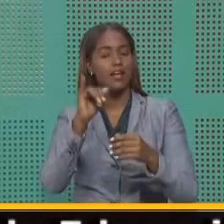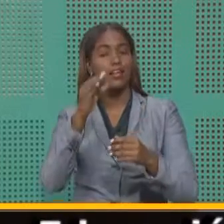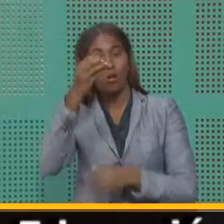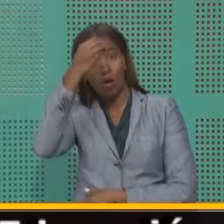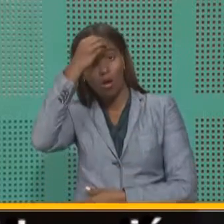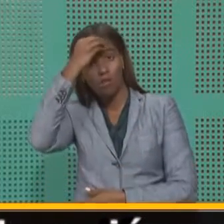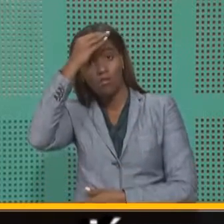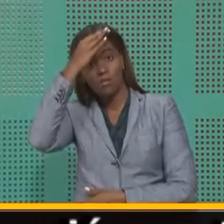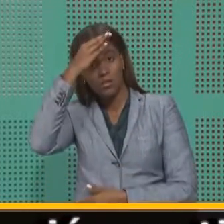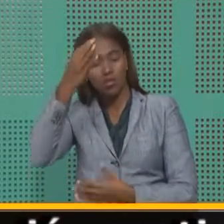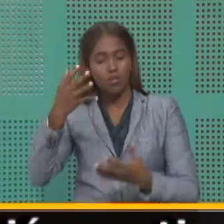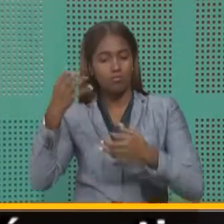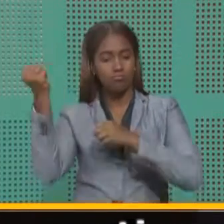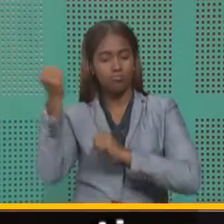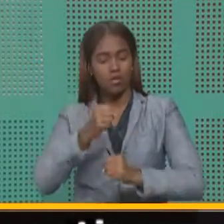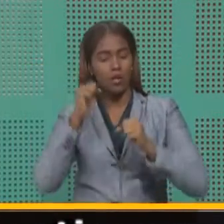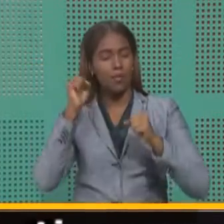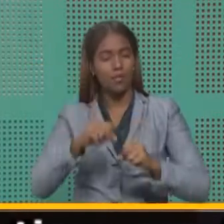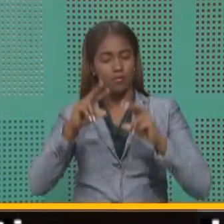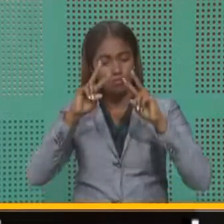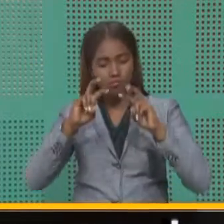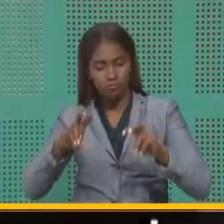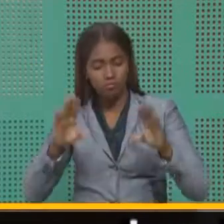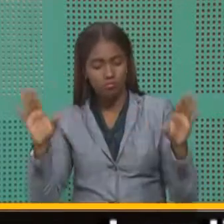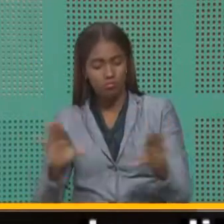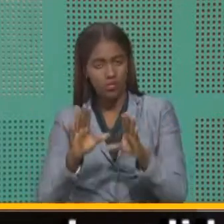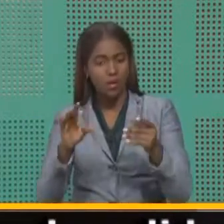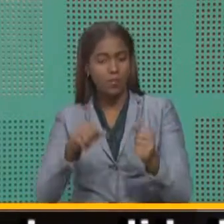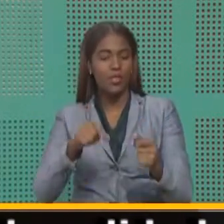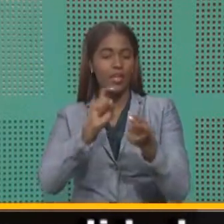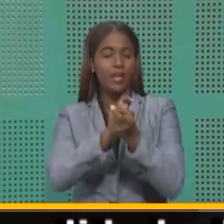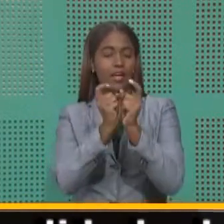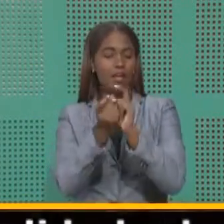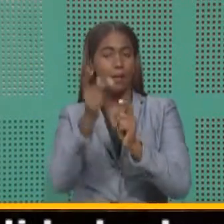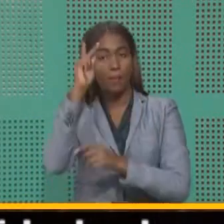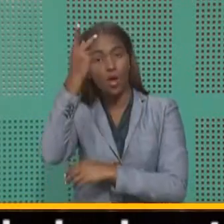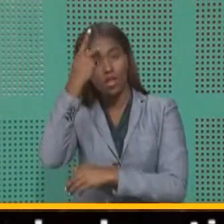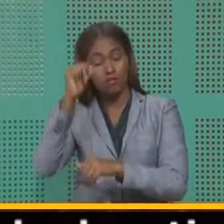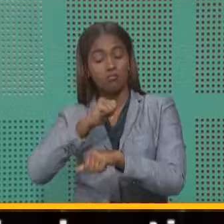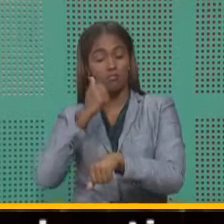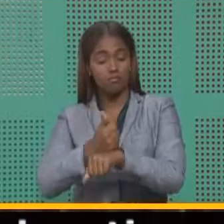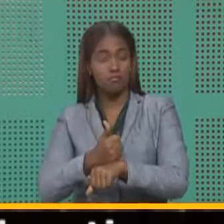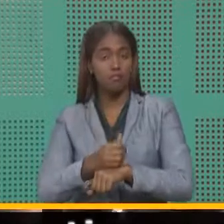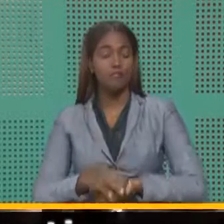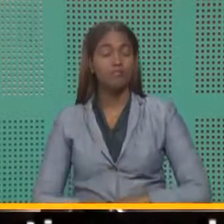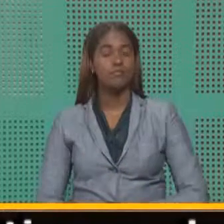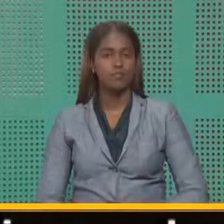y el potencial y hace por las investigaciones se convierten con las políticas públicas